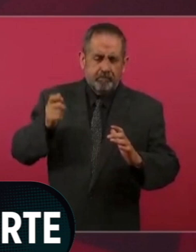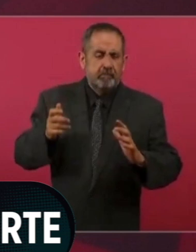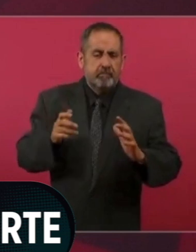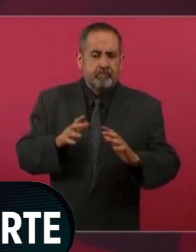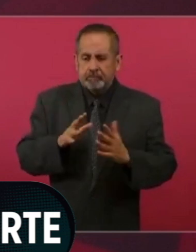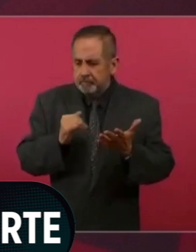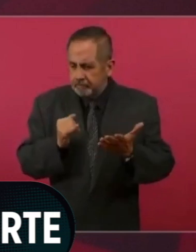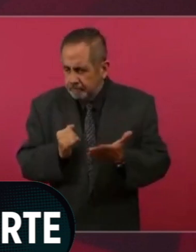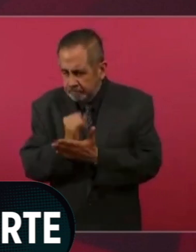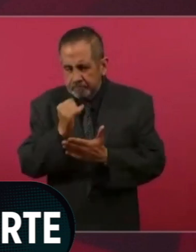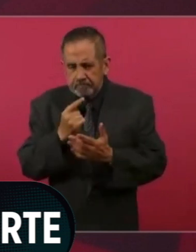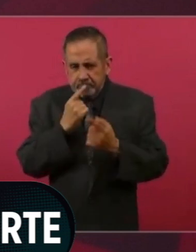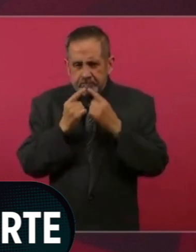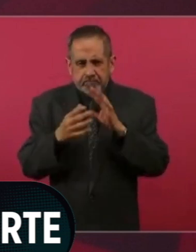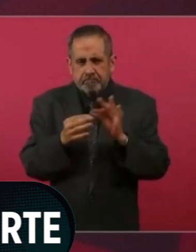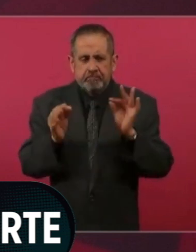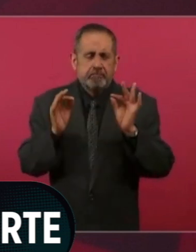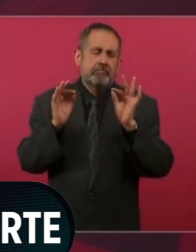resolvió,